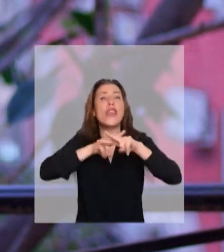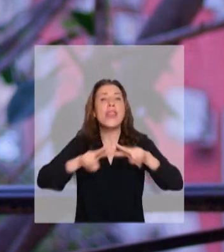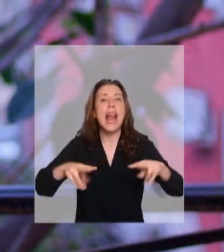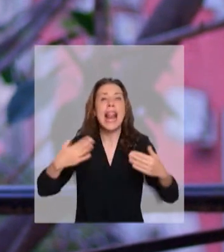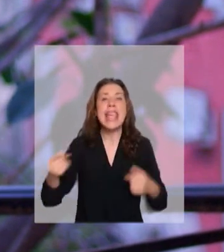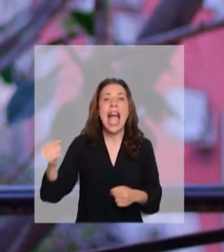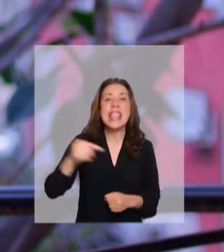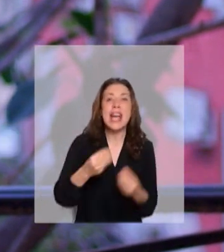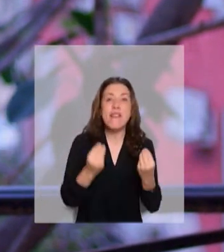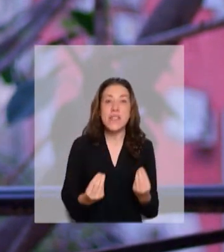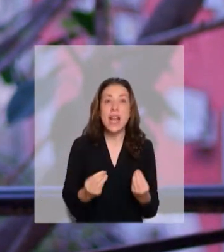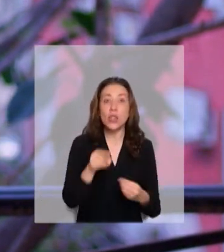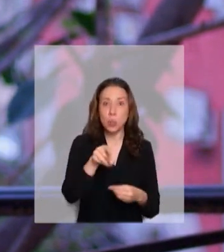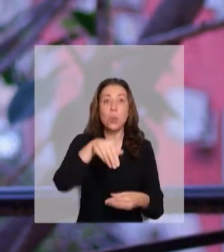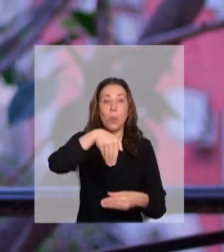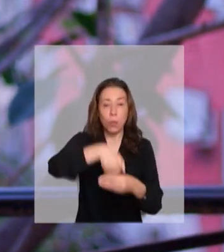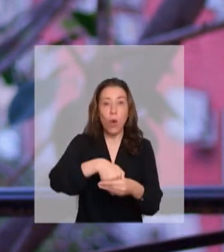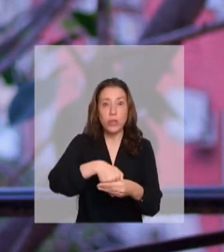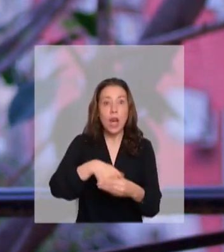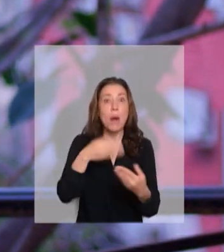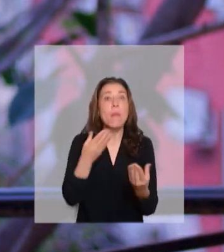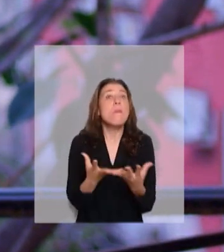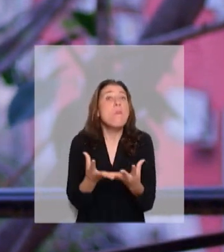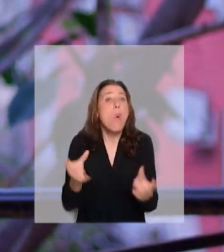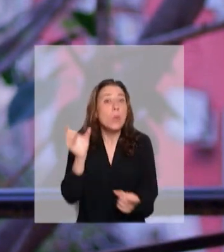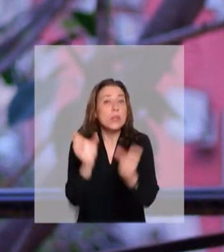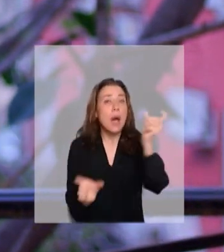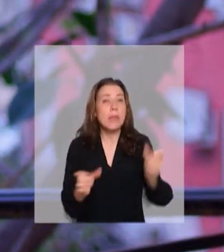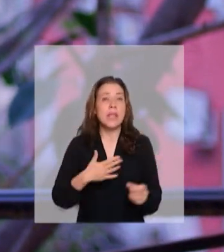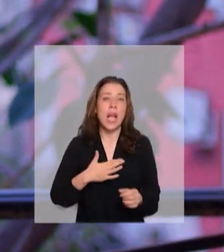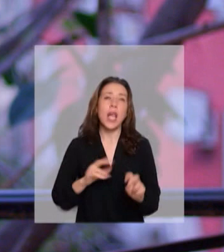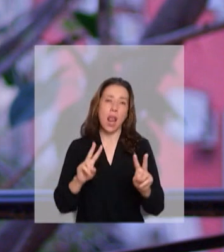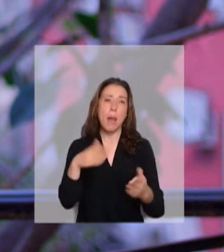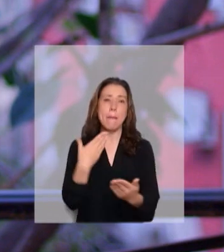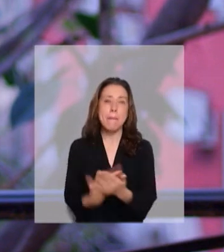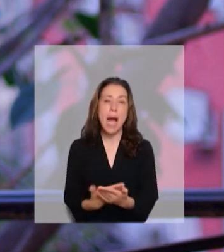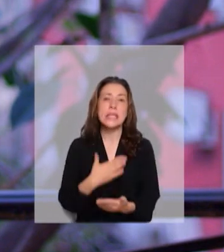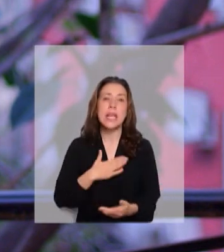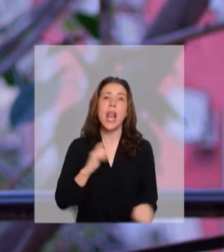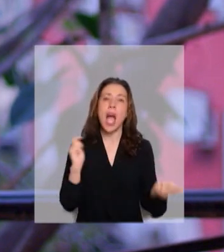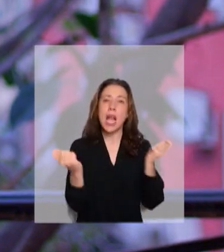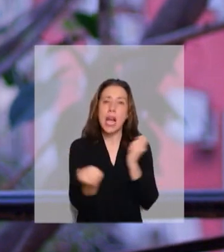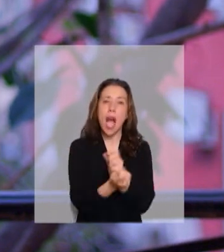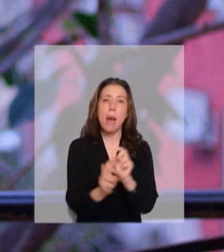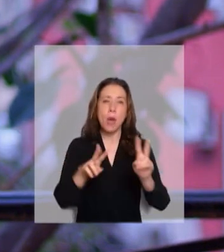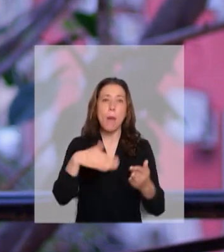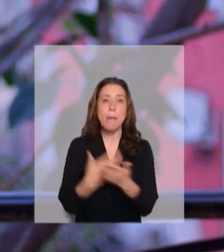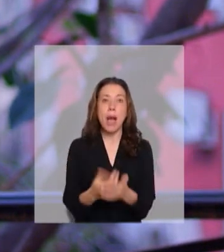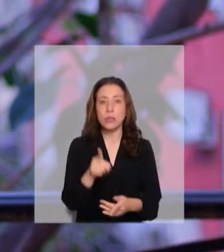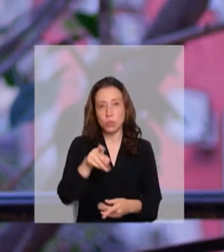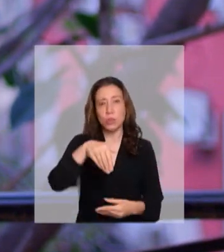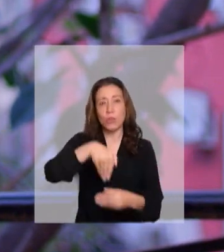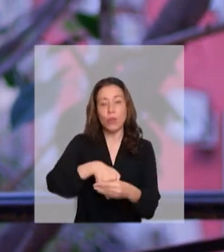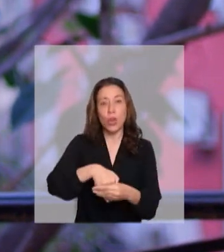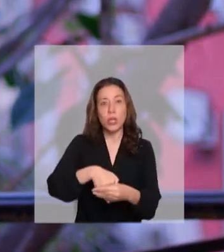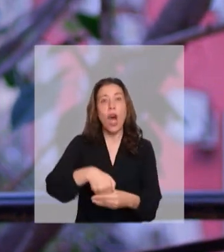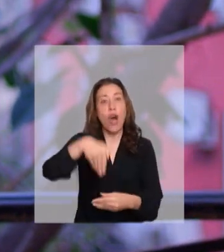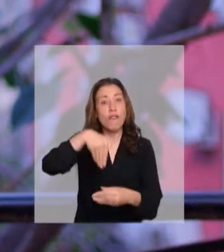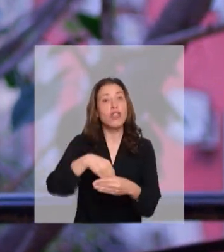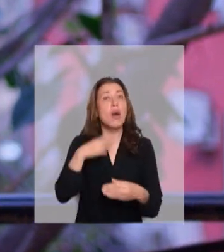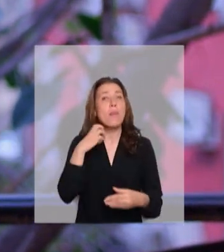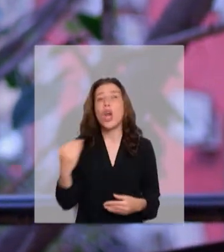le dijiste tranquila, llegué bien, vota. Porque somos mucho más los que somos pacíficos y queremos cambios en paz,